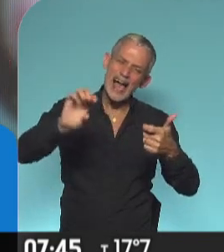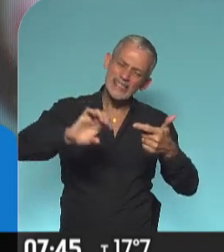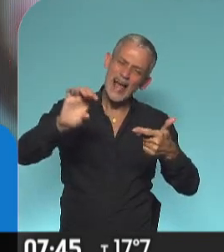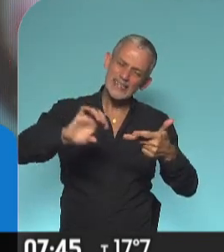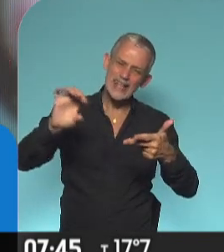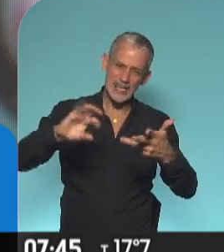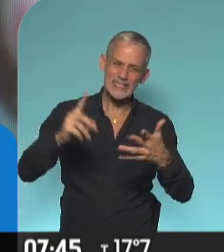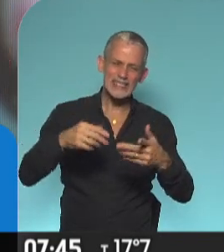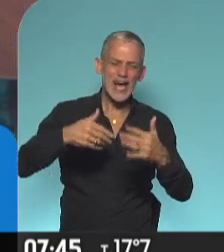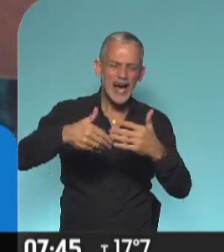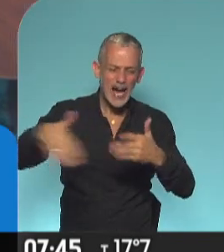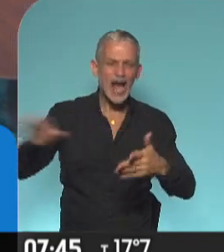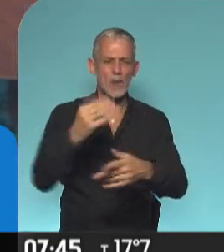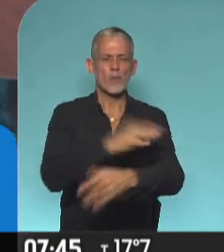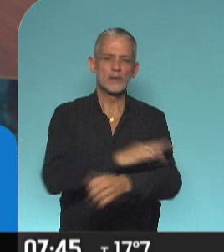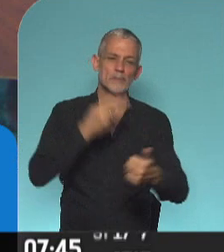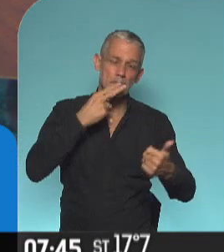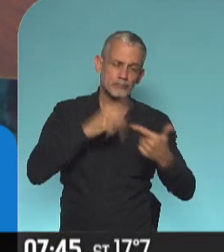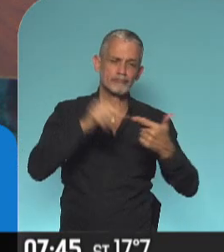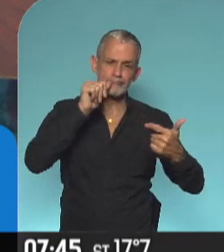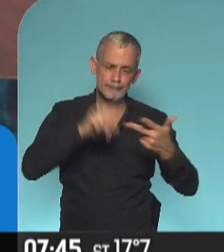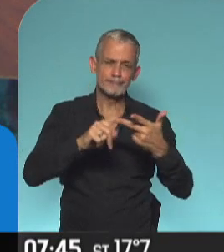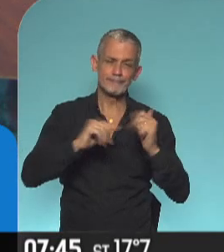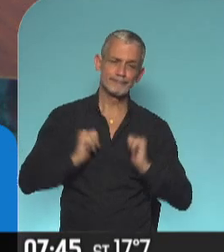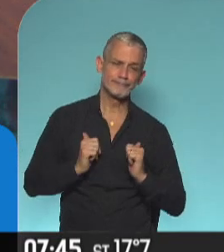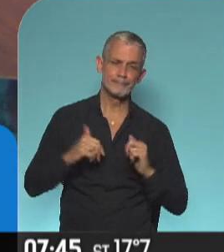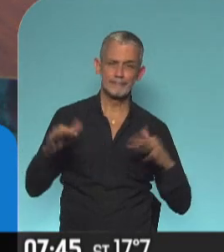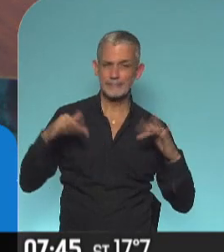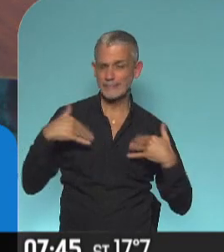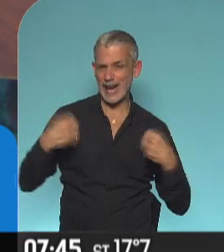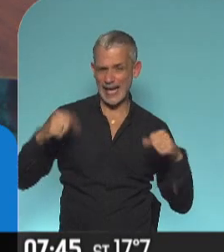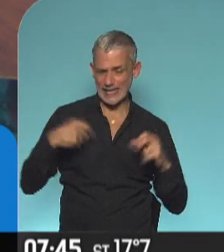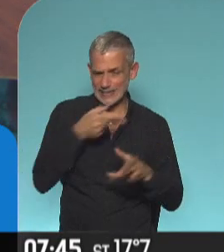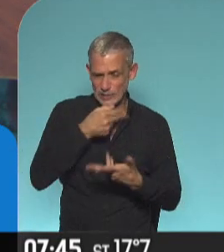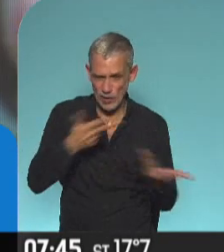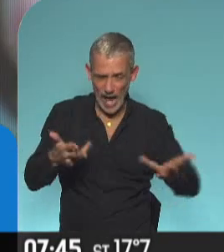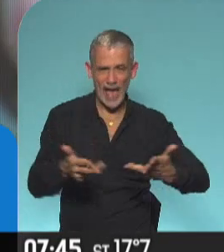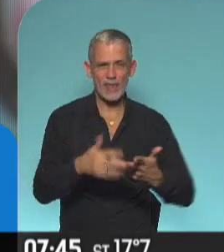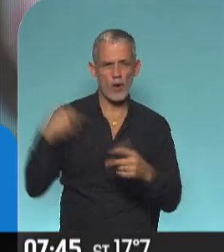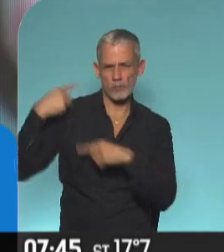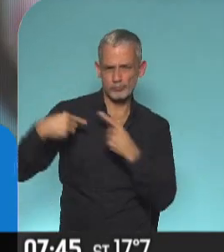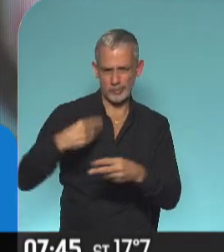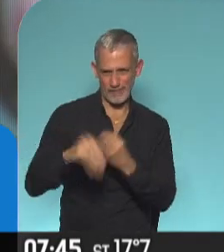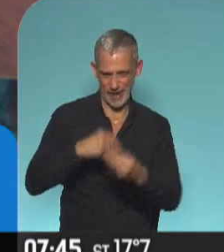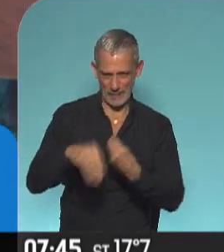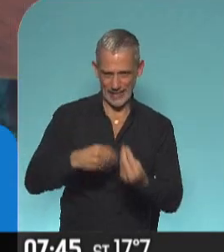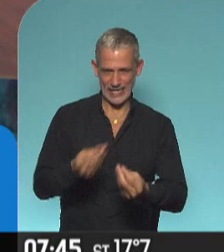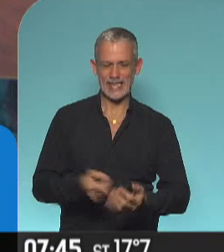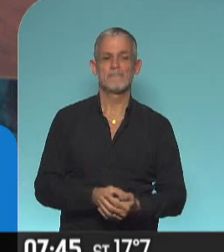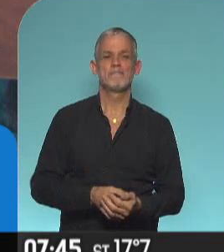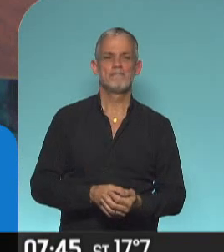a hipertensión. Bien. El alcohol, el tabaquismo, el sedentarismo y los antecedentes familiares. Por último, vamos a ver en la tercera placa